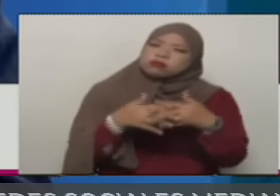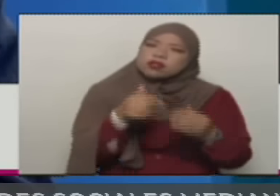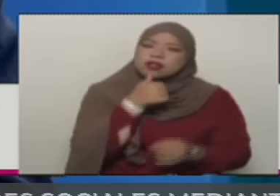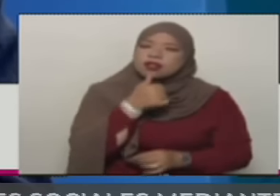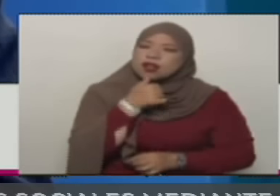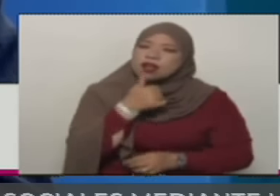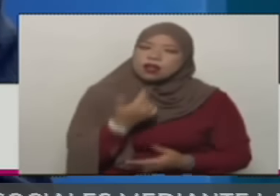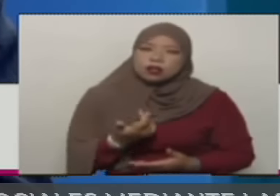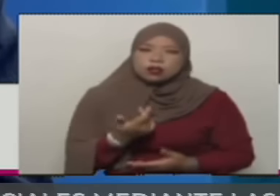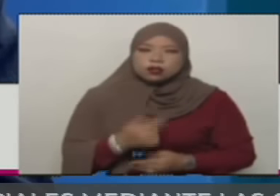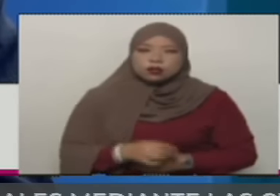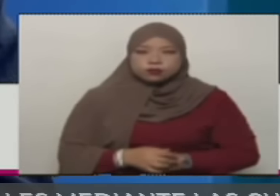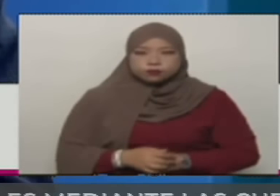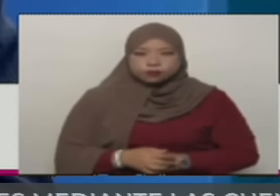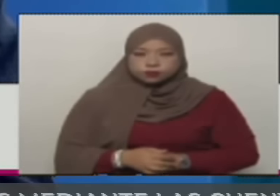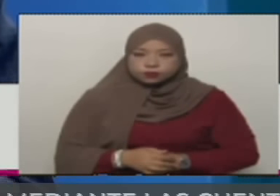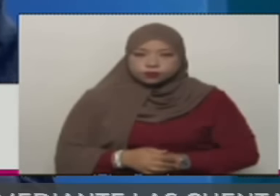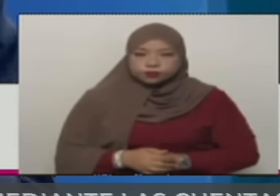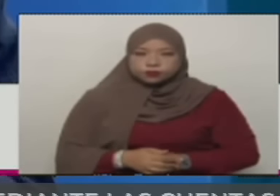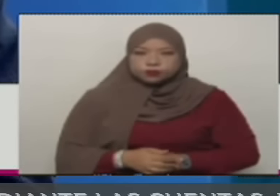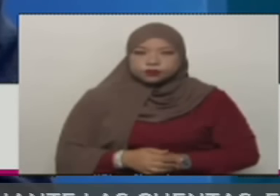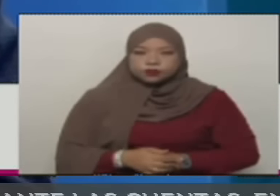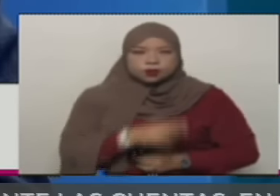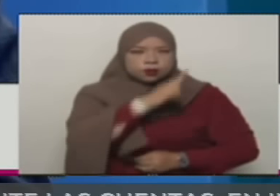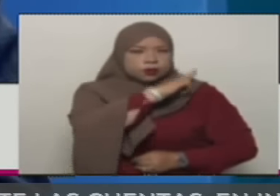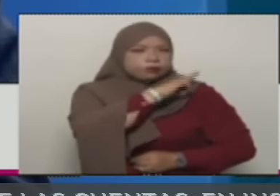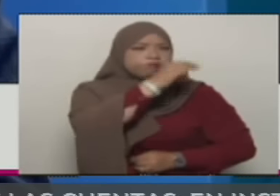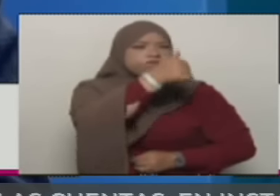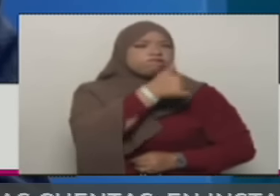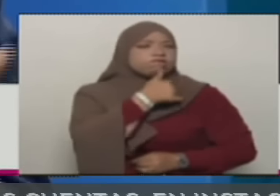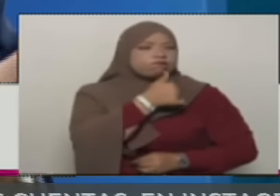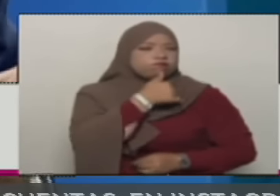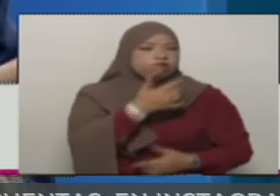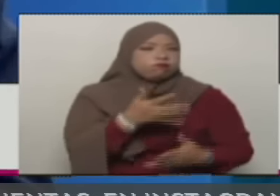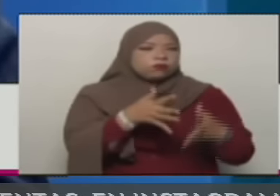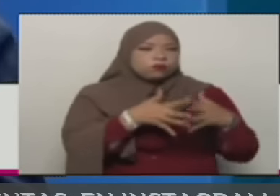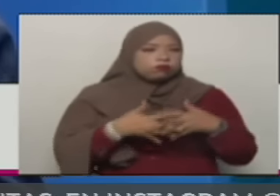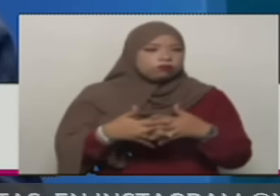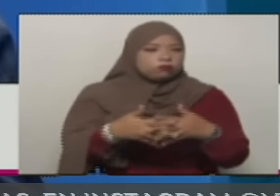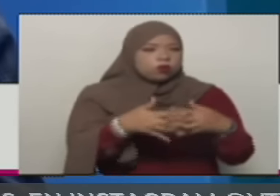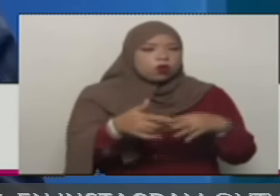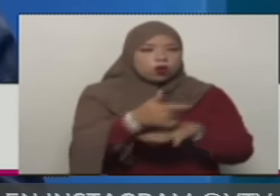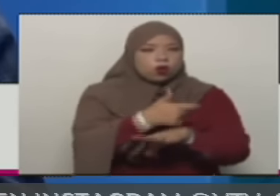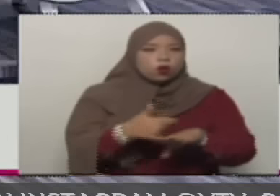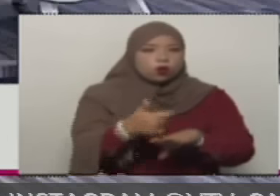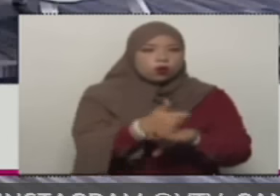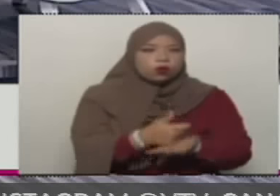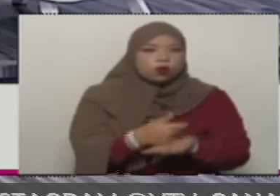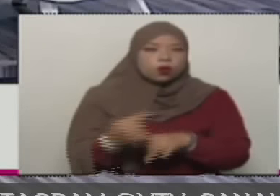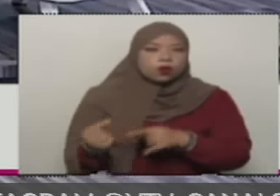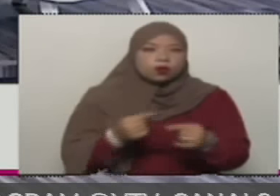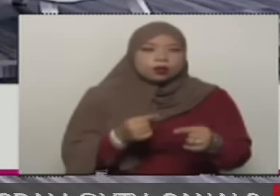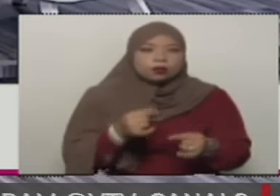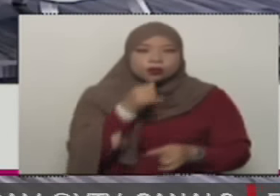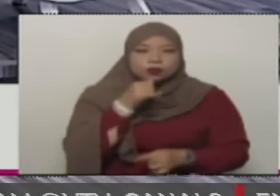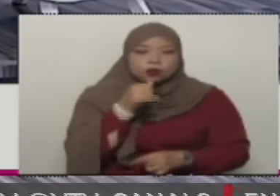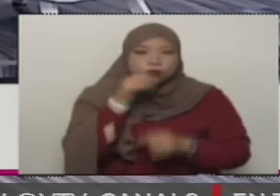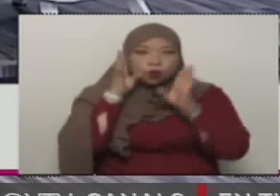¿Quién manda? ¿Ah? Buen programa, porque tú puedes hacer ahí. Invítate a María Antonieta para que hablen de eso allá. Sí, en Buena